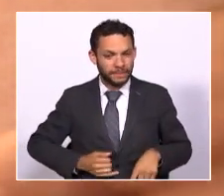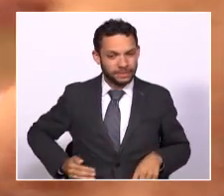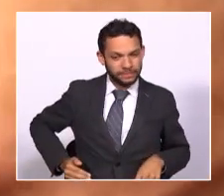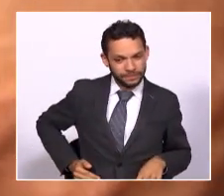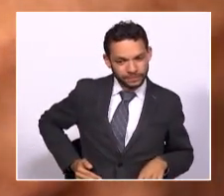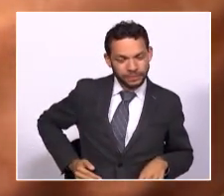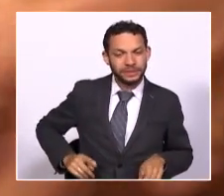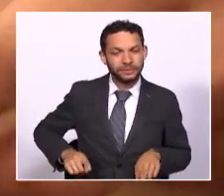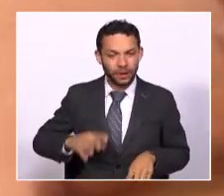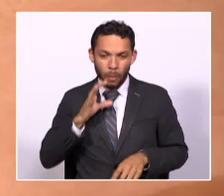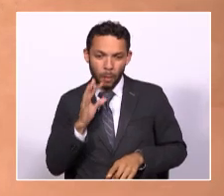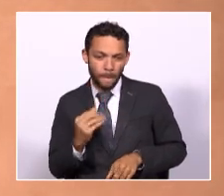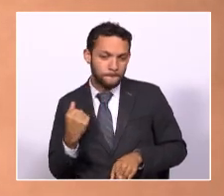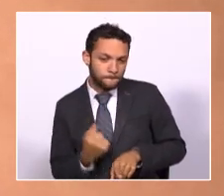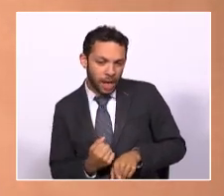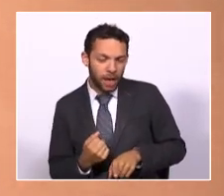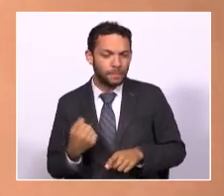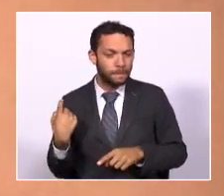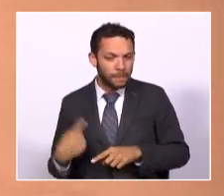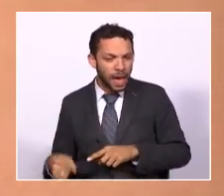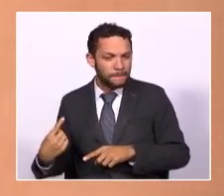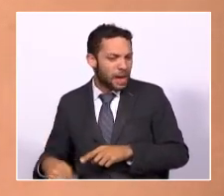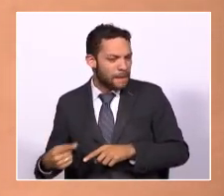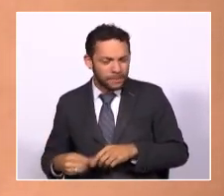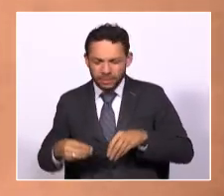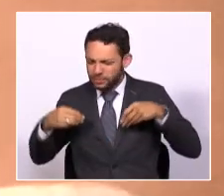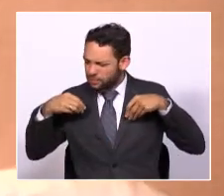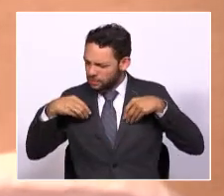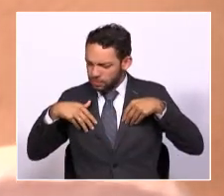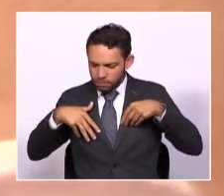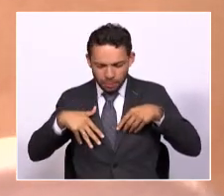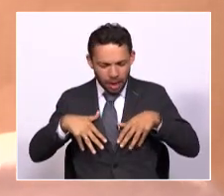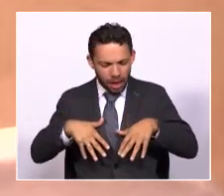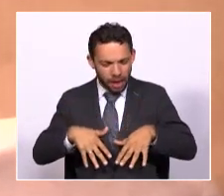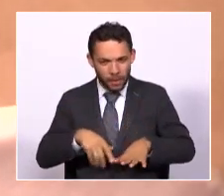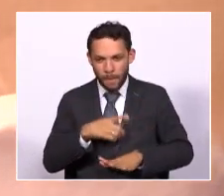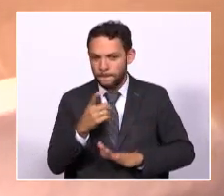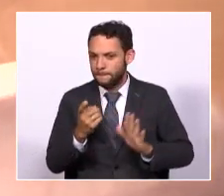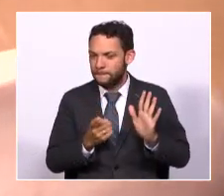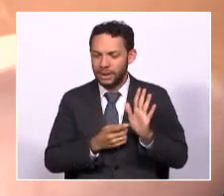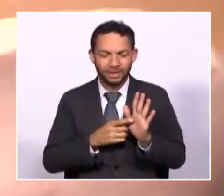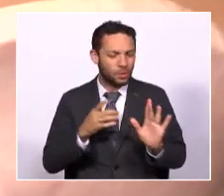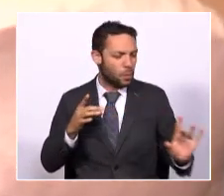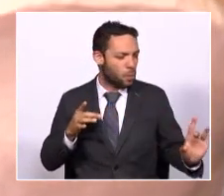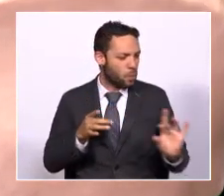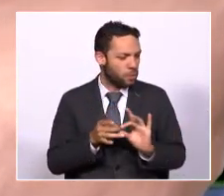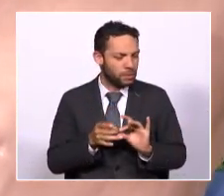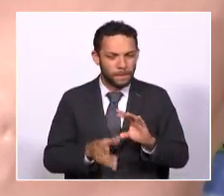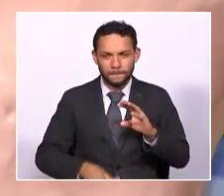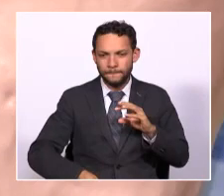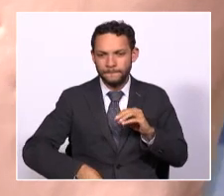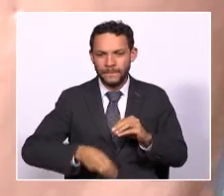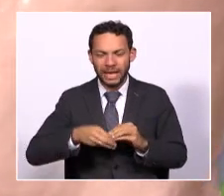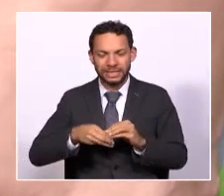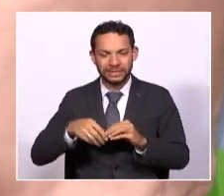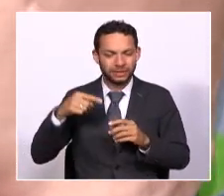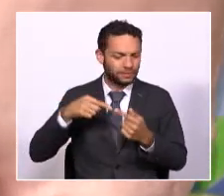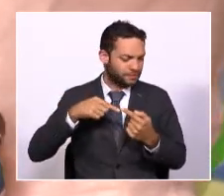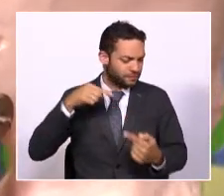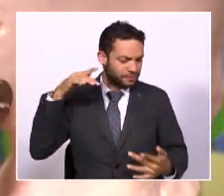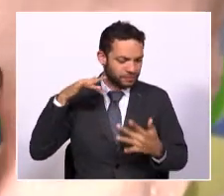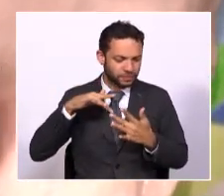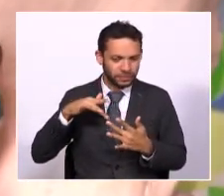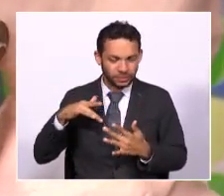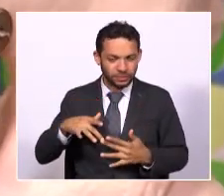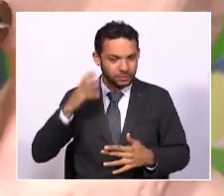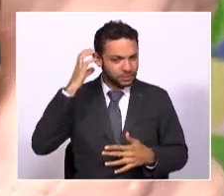la próstata y aquí se juntan varios y bajan por acá, y es el nervio ciático, el nervio más largo que tiene el cuerpo humano. Y de